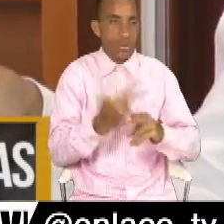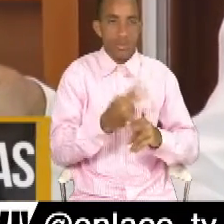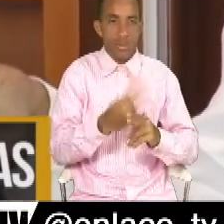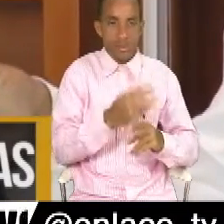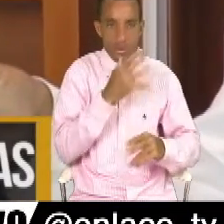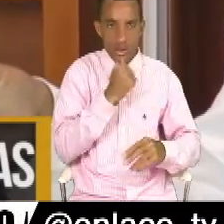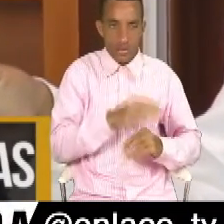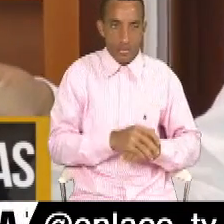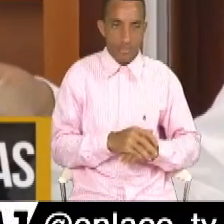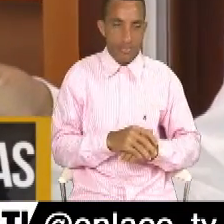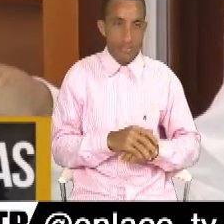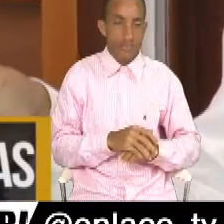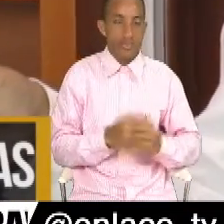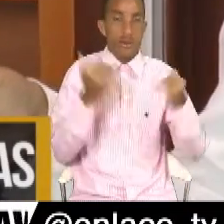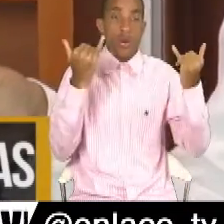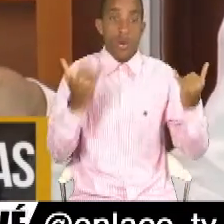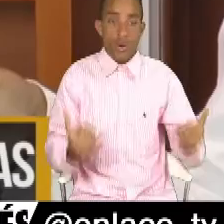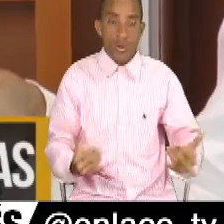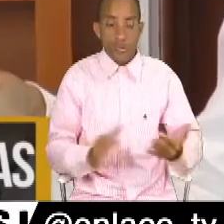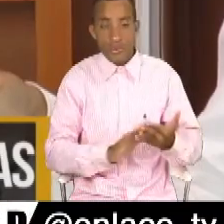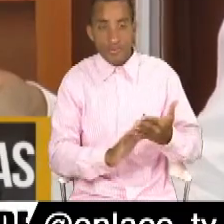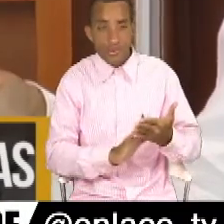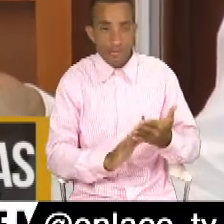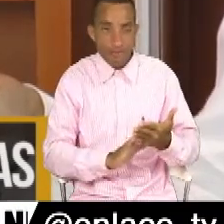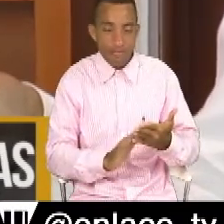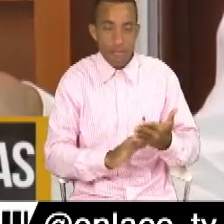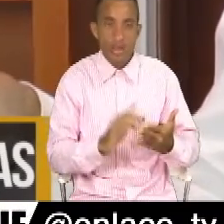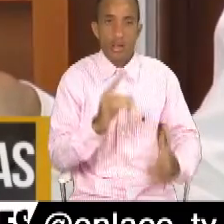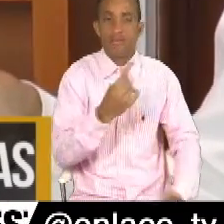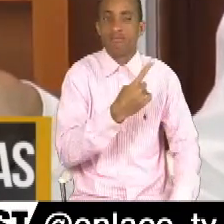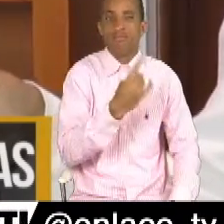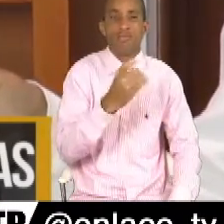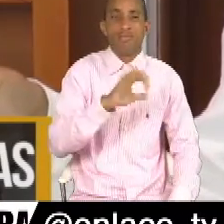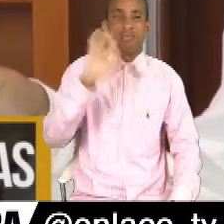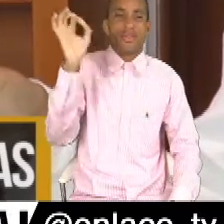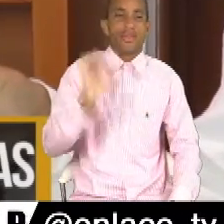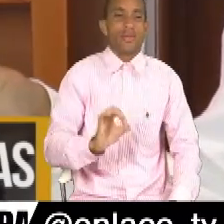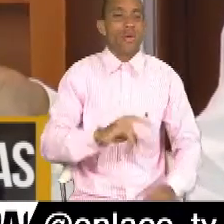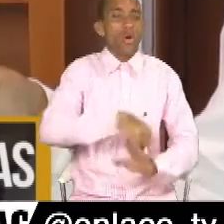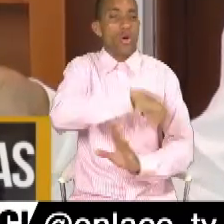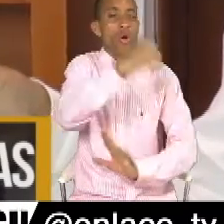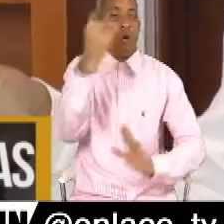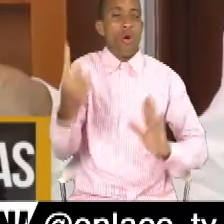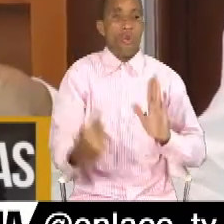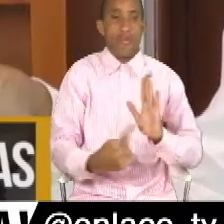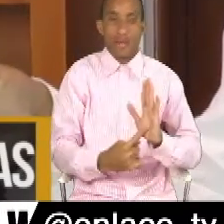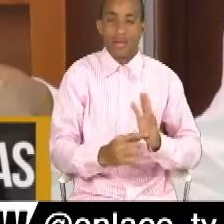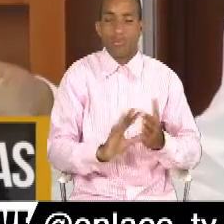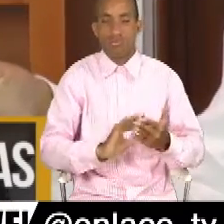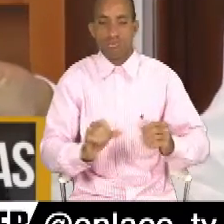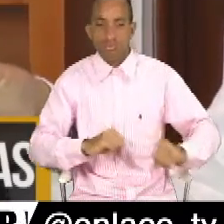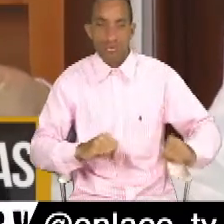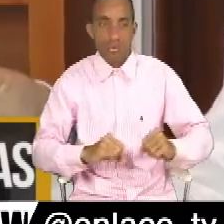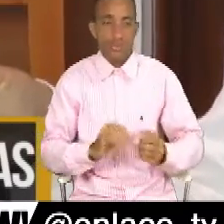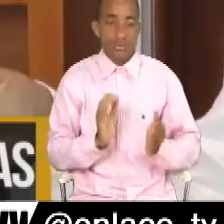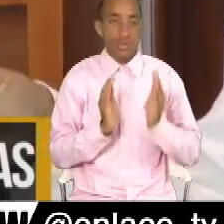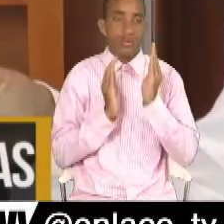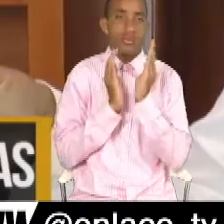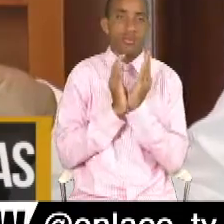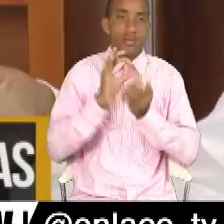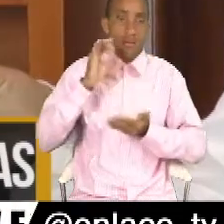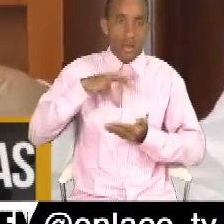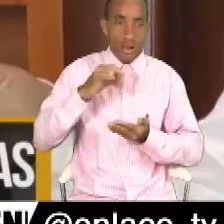El tratamiento hoy aquí en la planta está 100% en óptimas condiciones, agua 100% pura